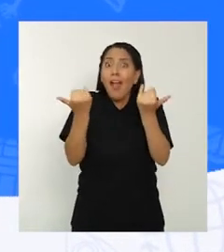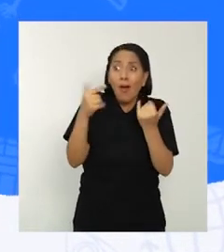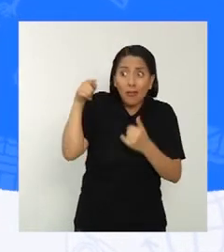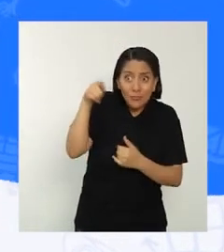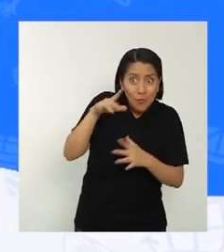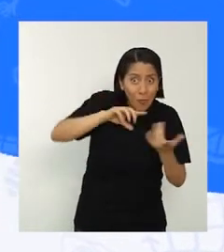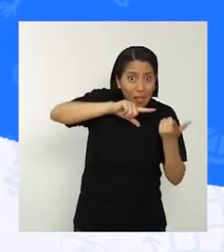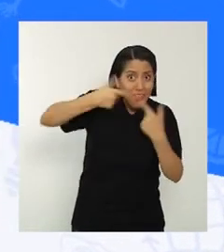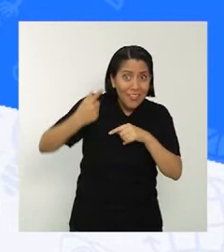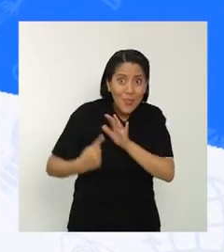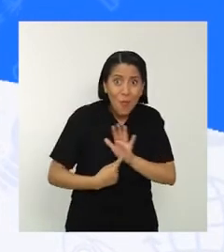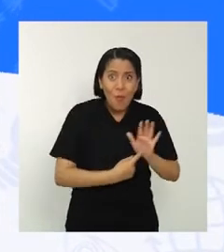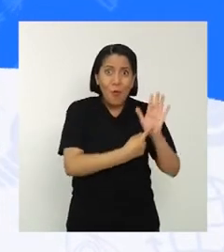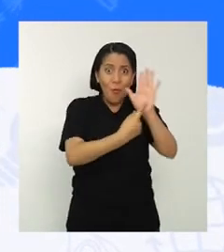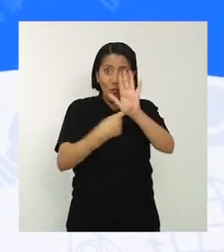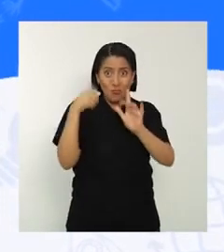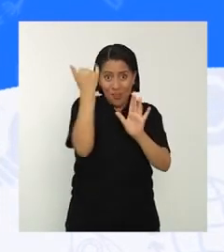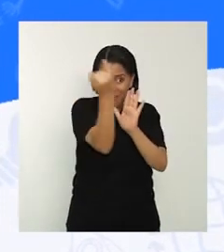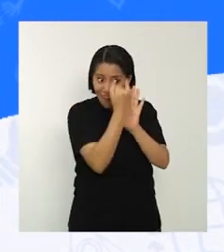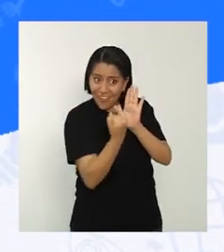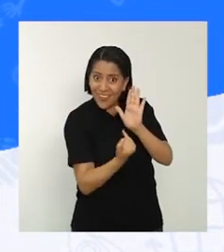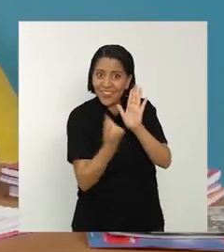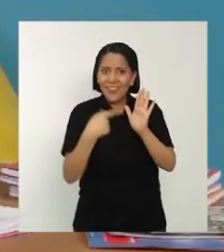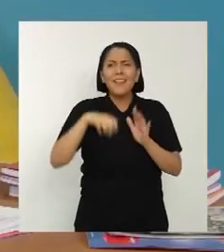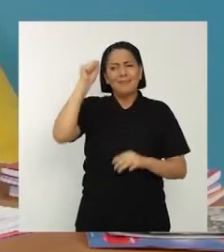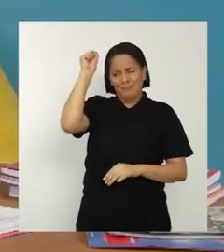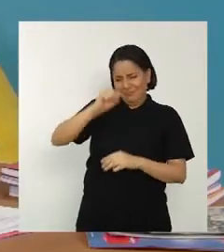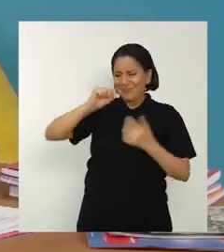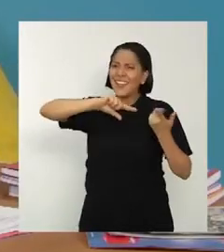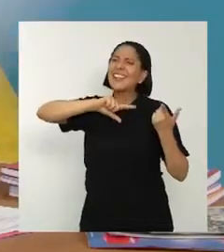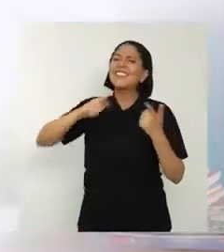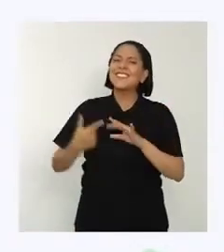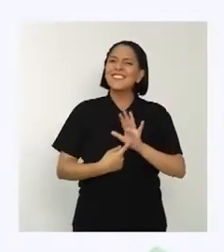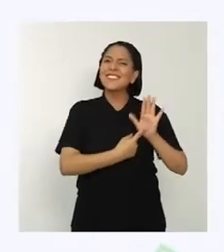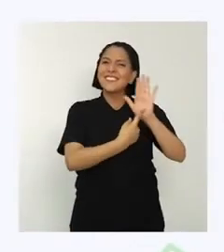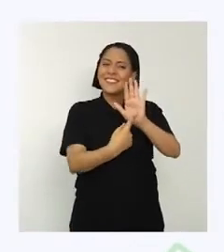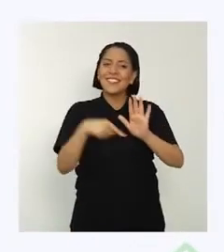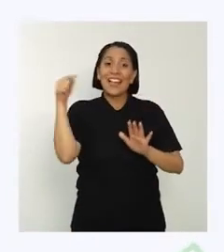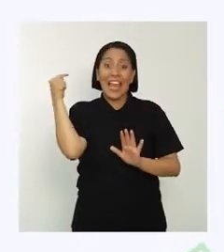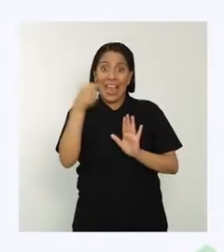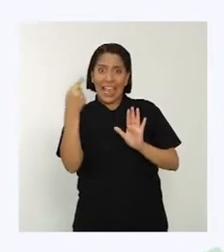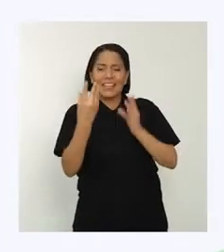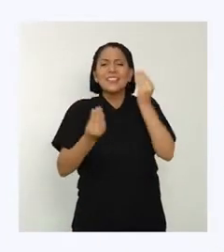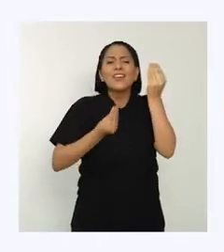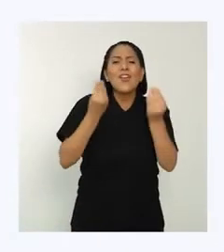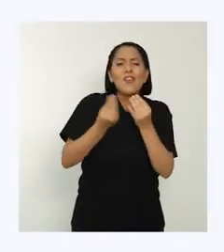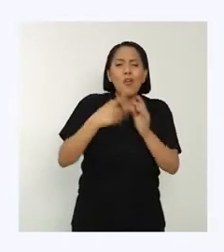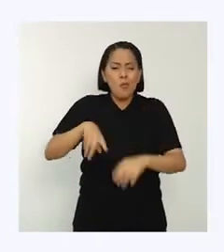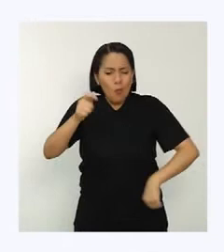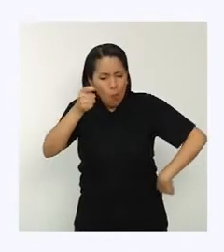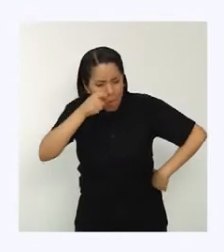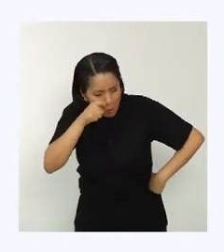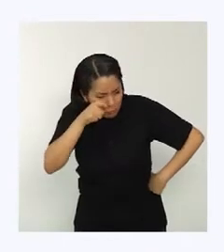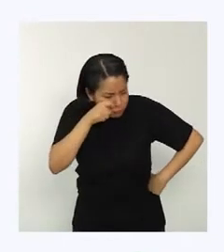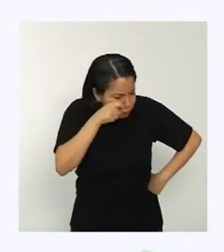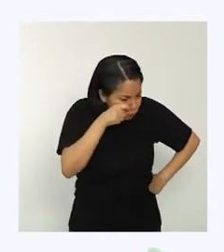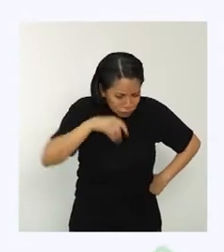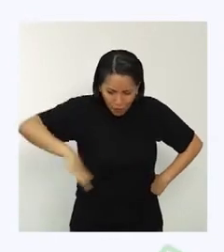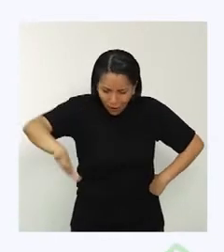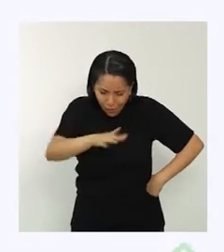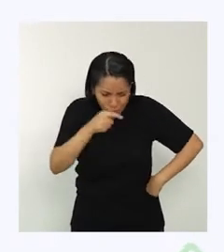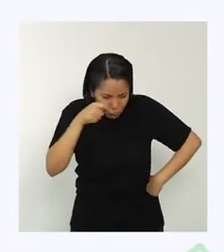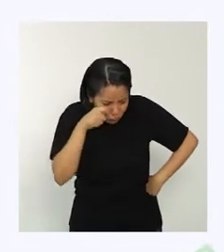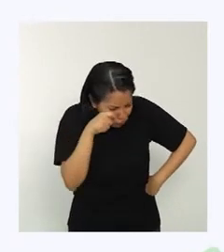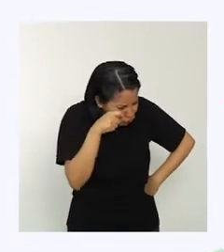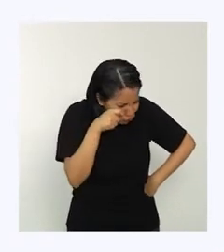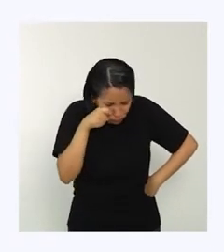Fabiana, ¿estás lista para mostrarnos tu trabajo? Claro que sí. Aquí Fabi ha encontrado una pista en el suelo